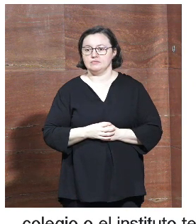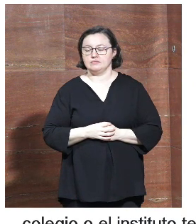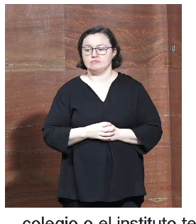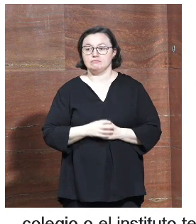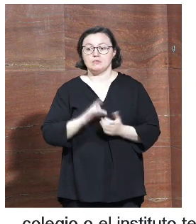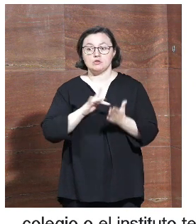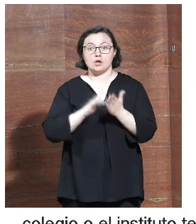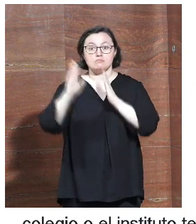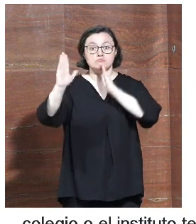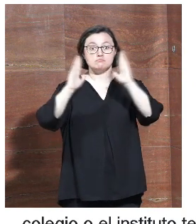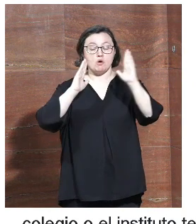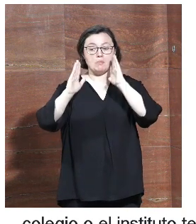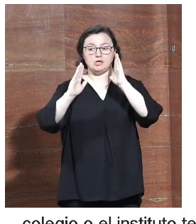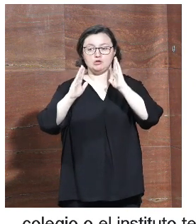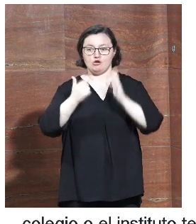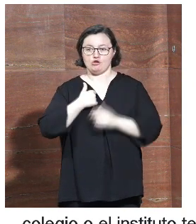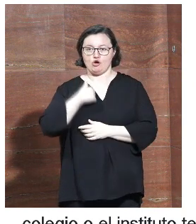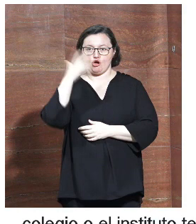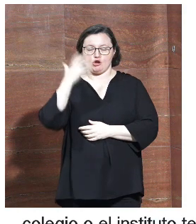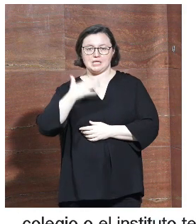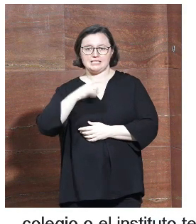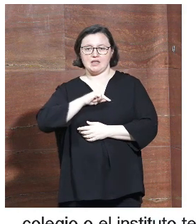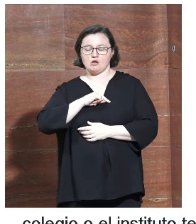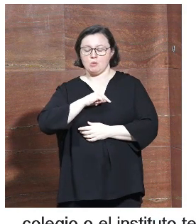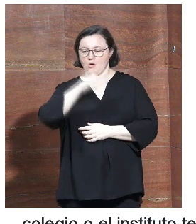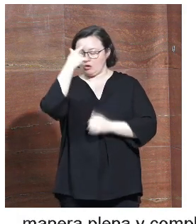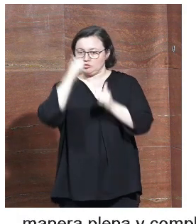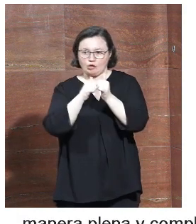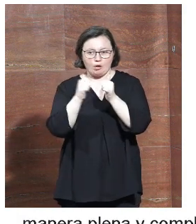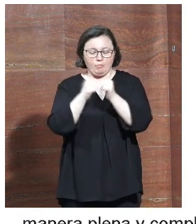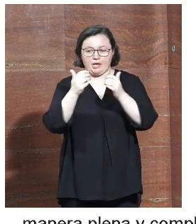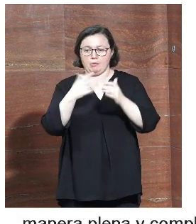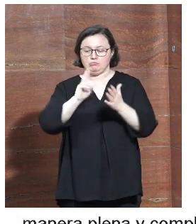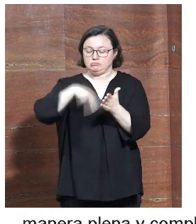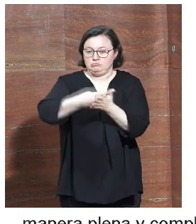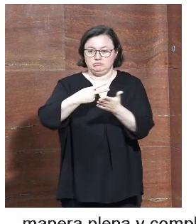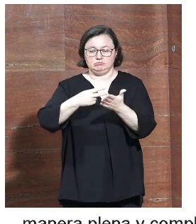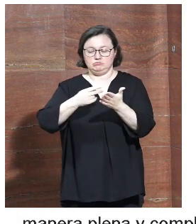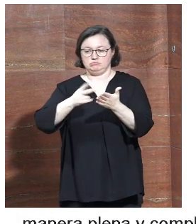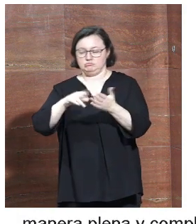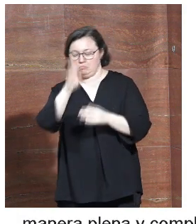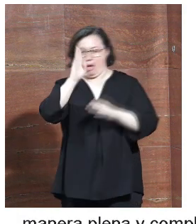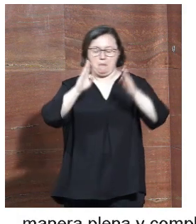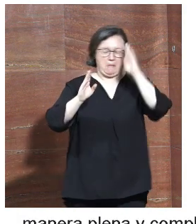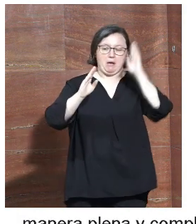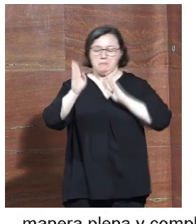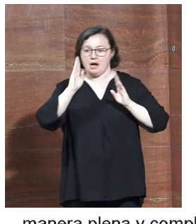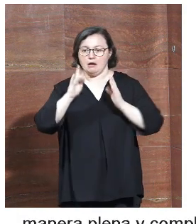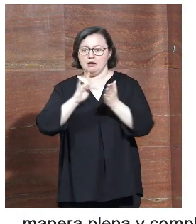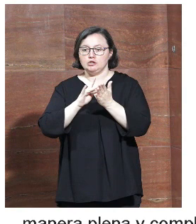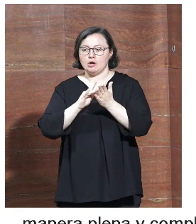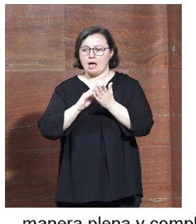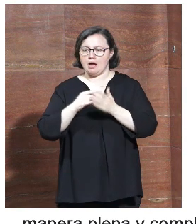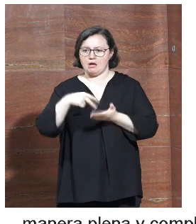Hubo una época en la que yo me sentía muy torpe porque me caía, me daba golpes, tenía faltas